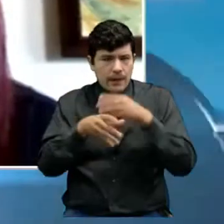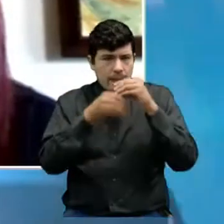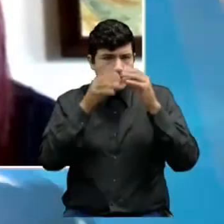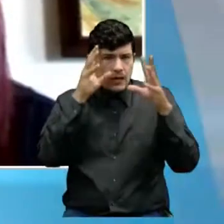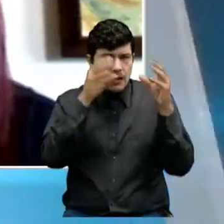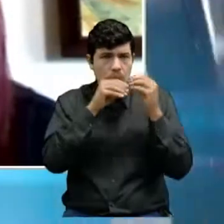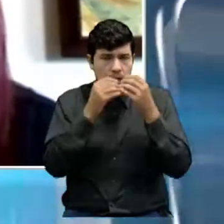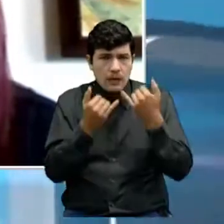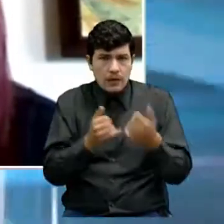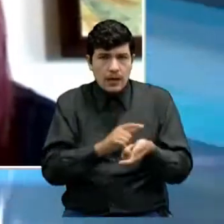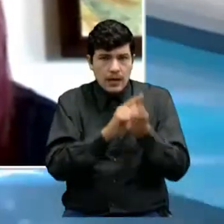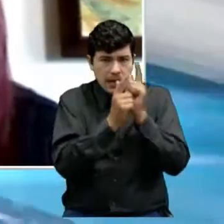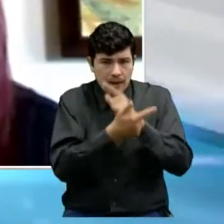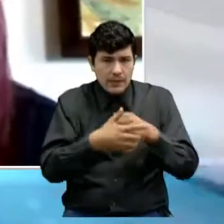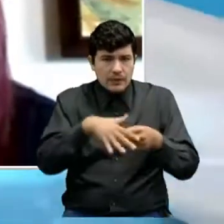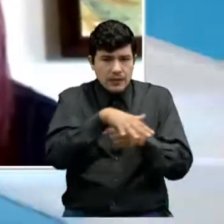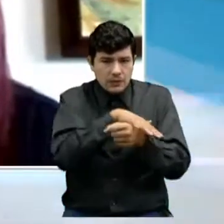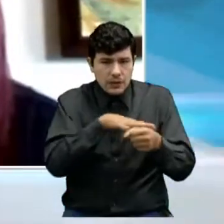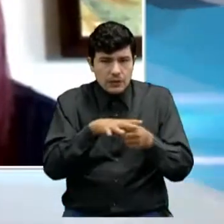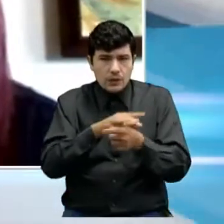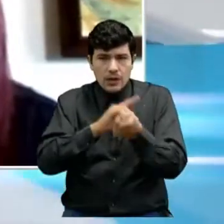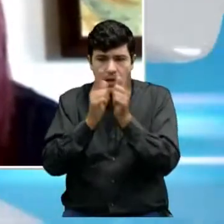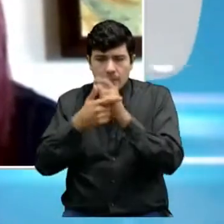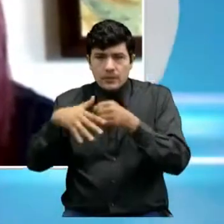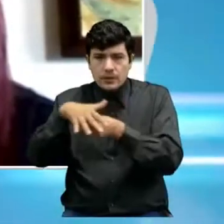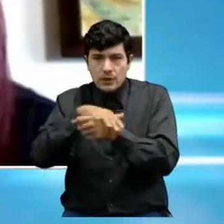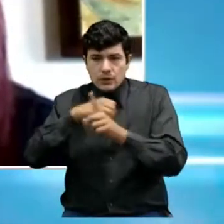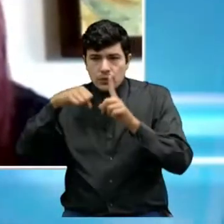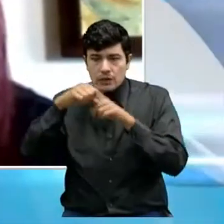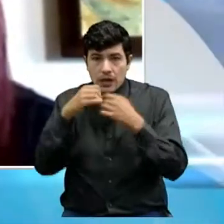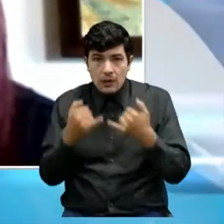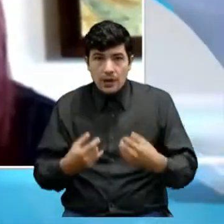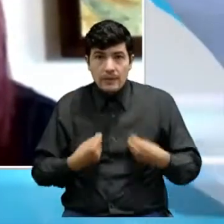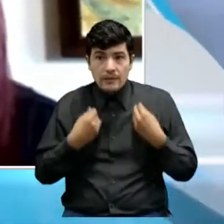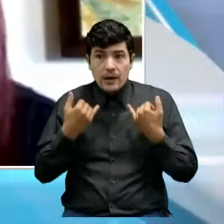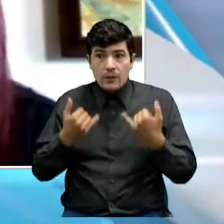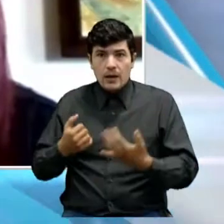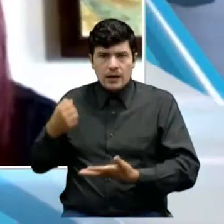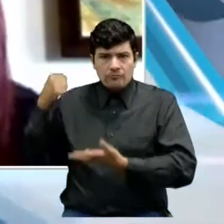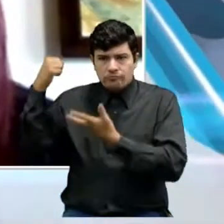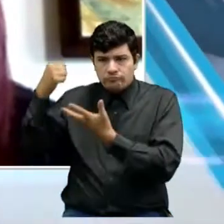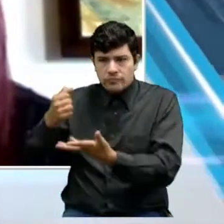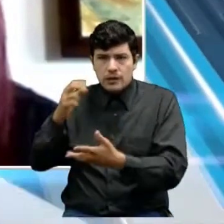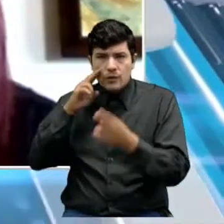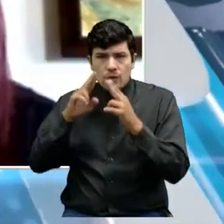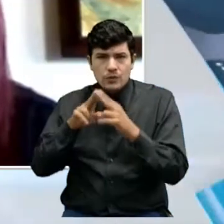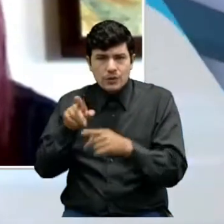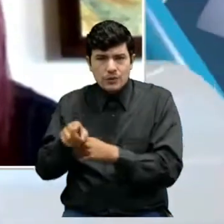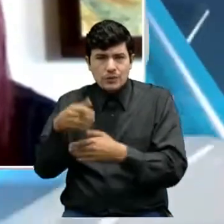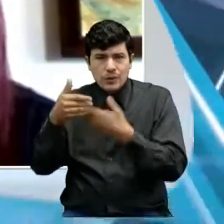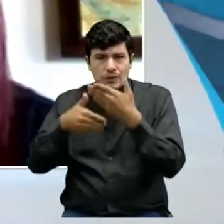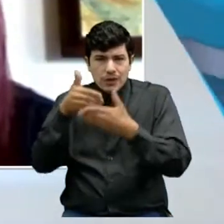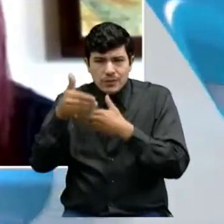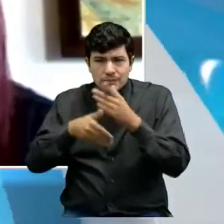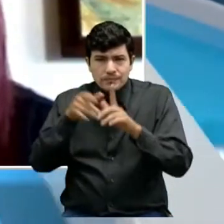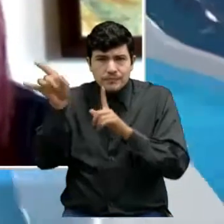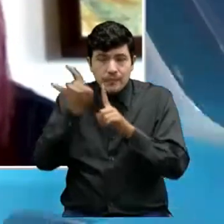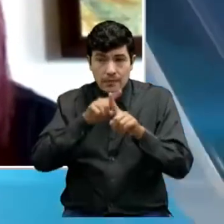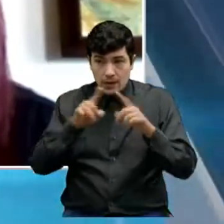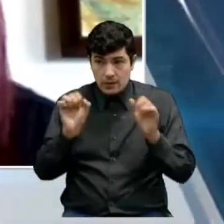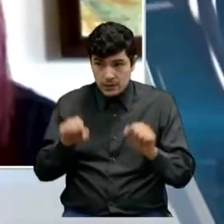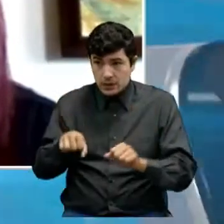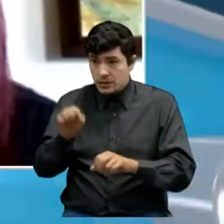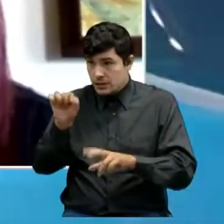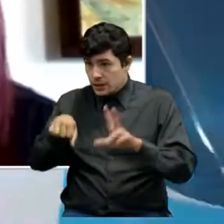de la realidad, a cambio de las situaciones sociales que estamos viviendo, se ha tenido que invertir en esa conectividad, ¿se puede hacer